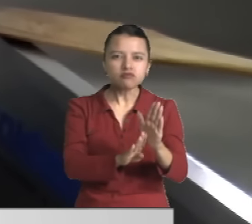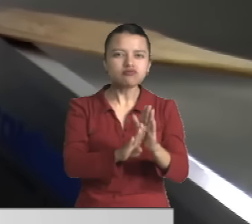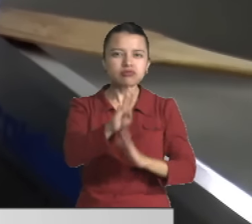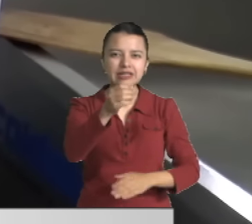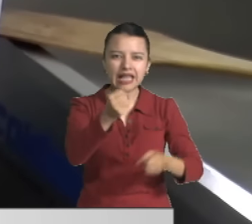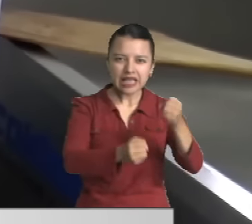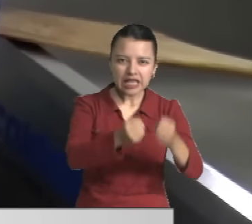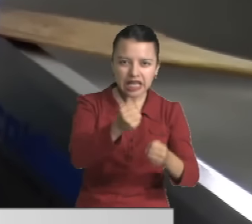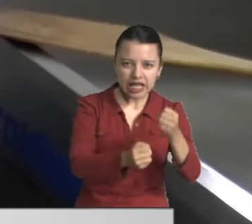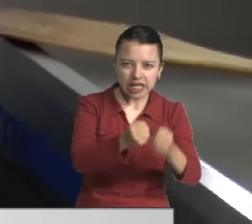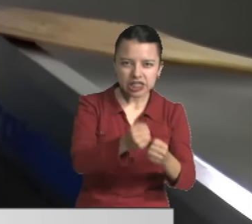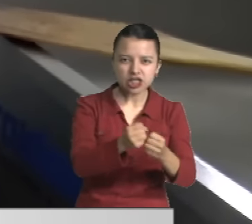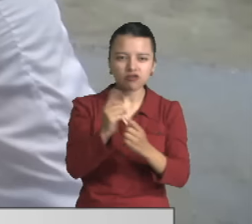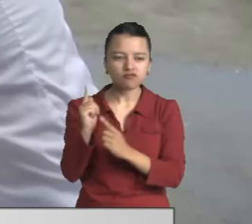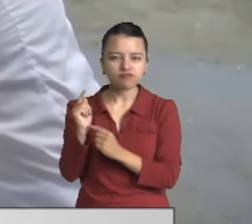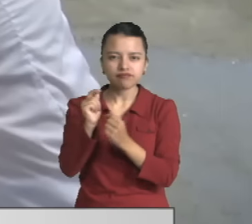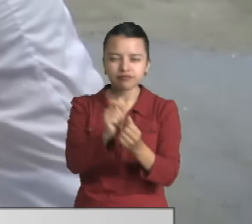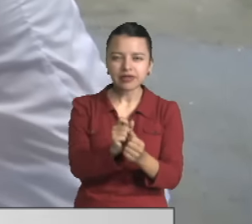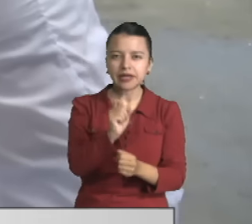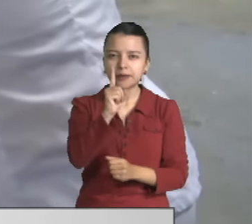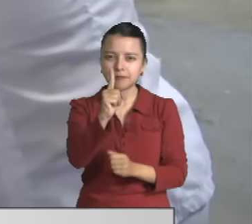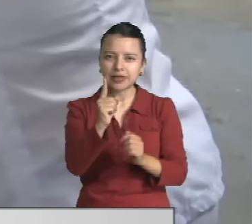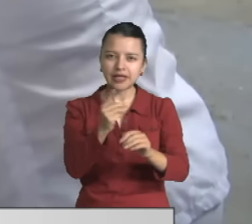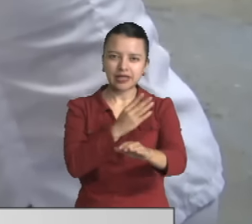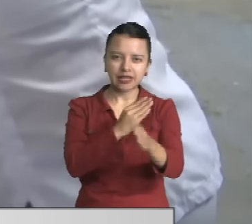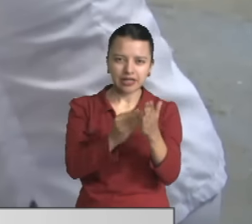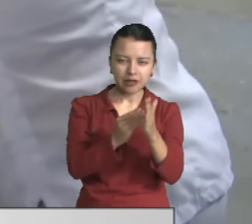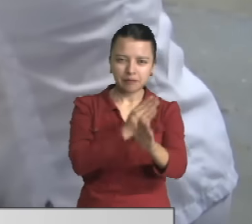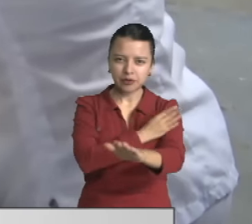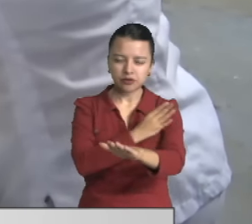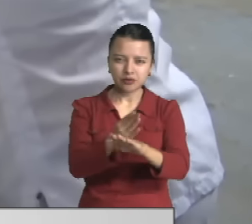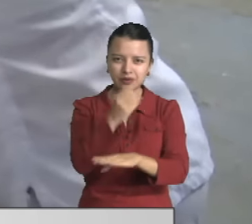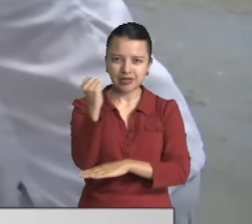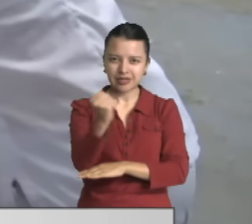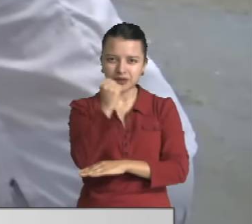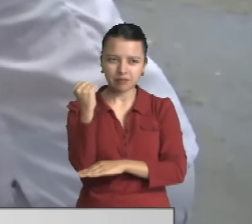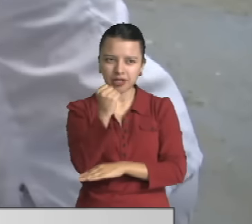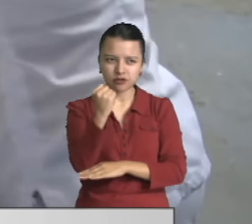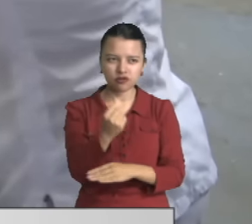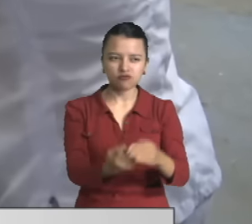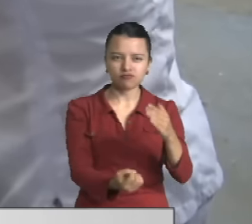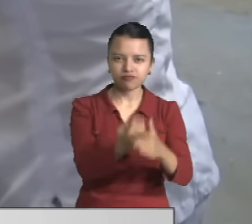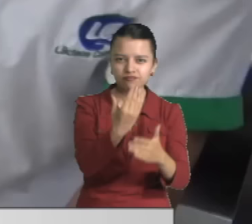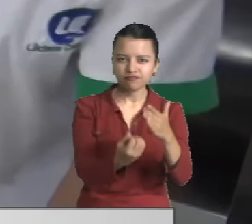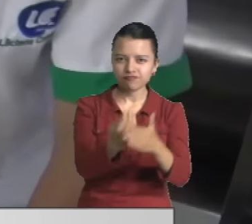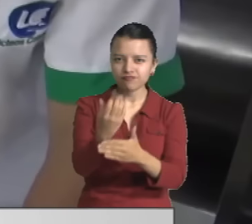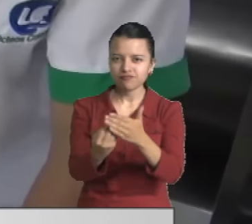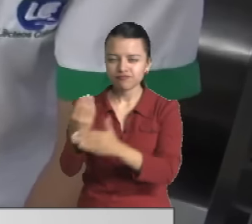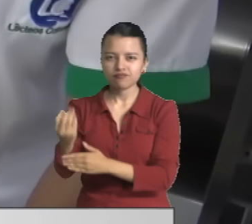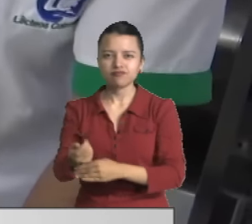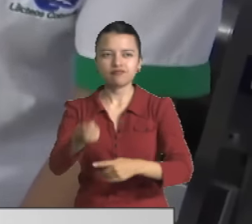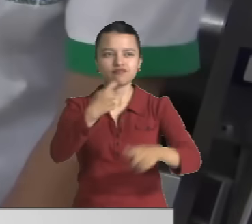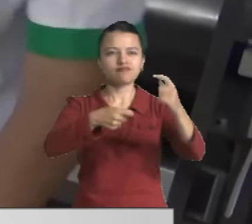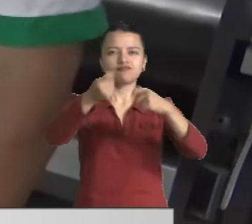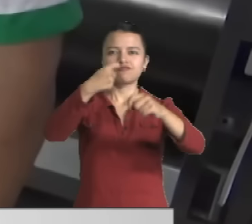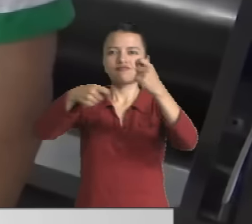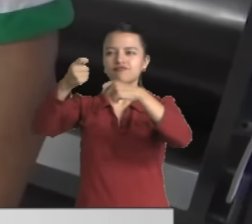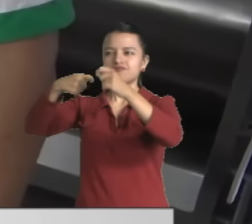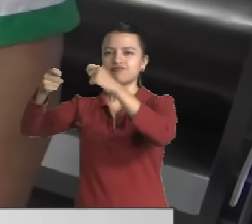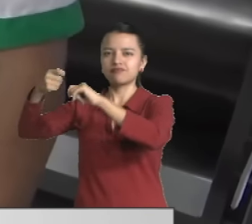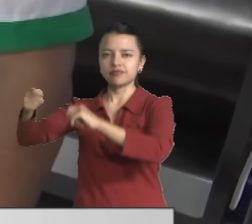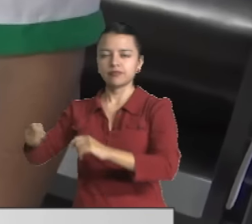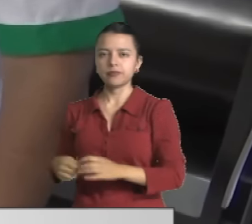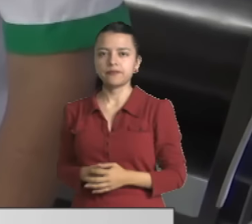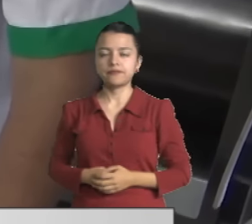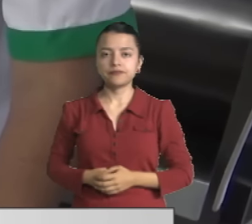aproximadamente 1.000 millones de pesos, beneficiando a 160 unidades productivas. El acto estuvo liderado por el Ministerio de